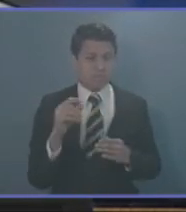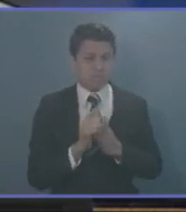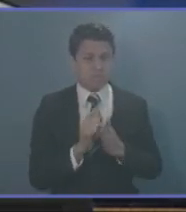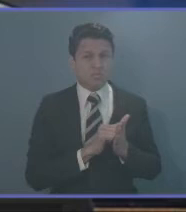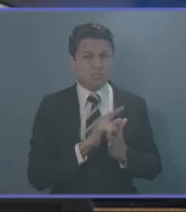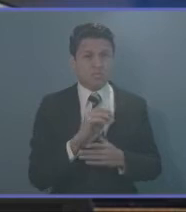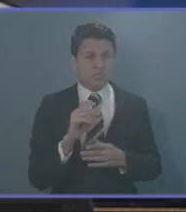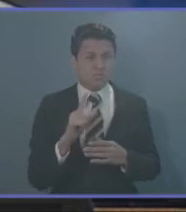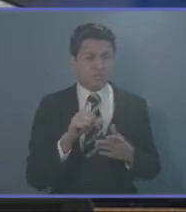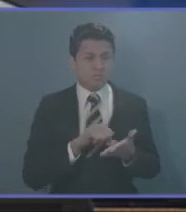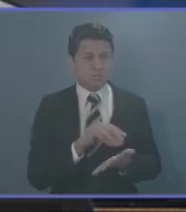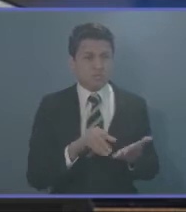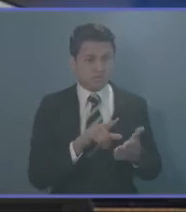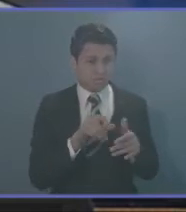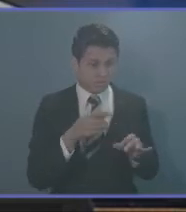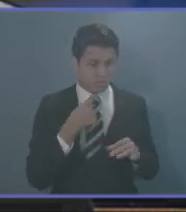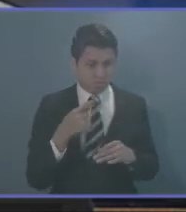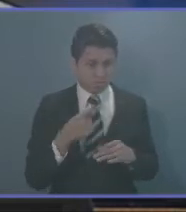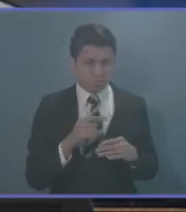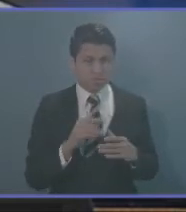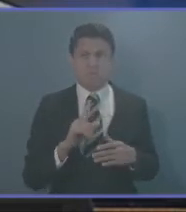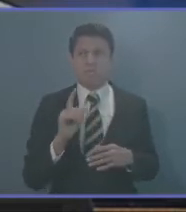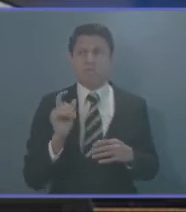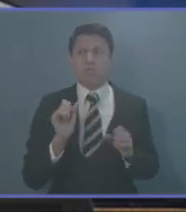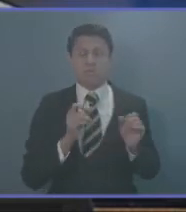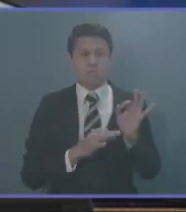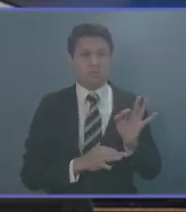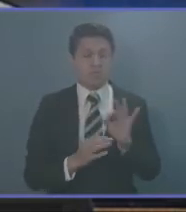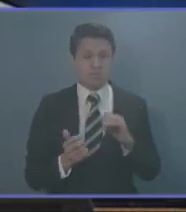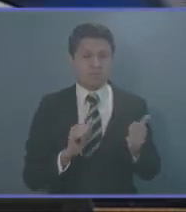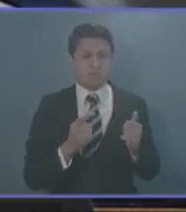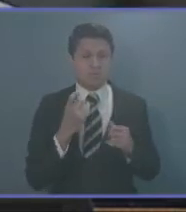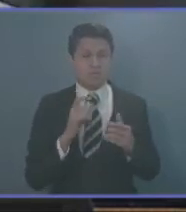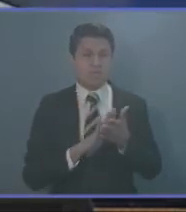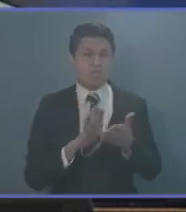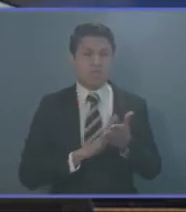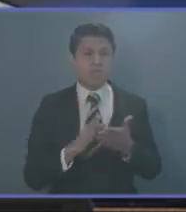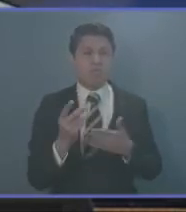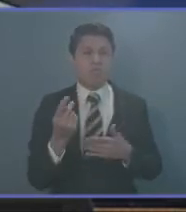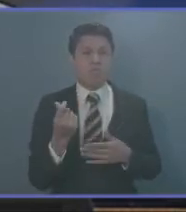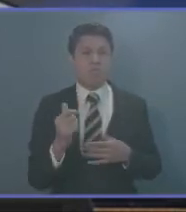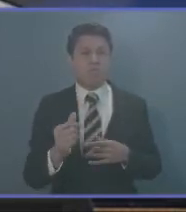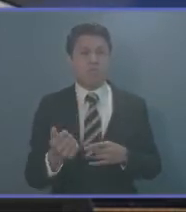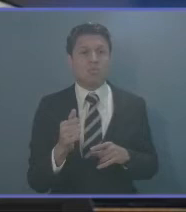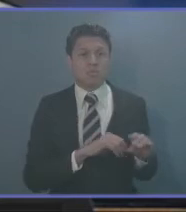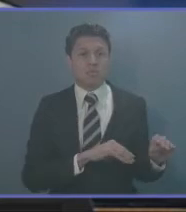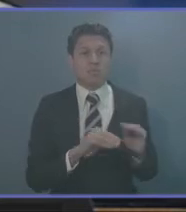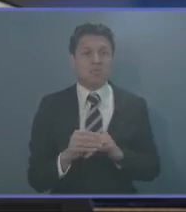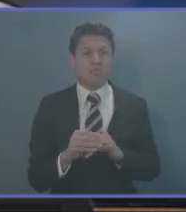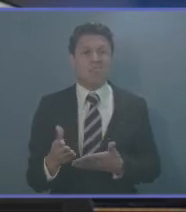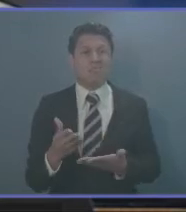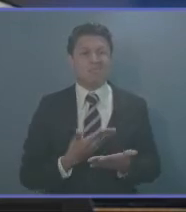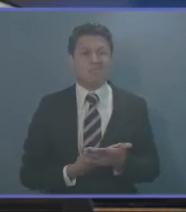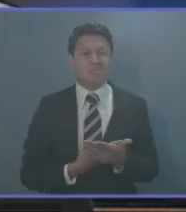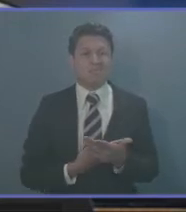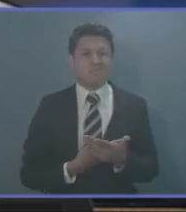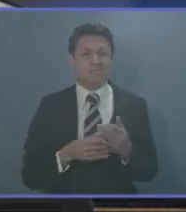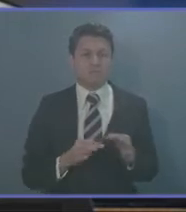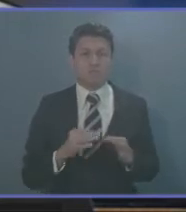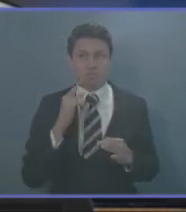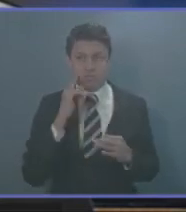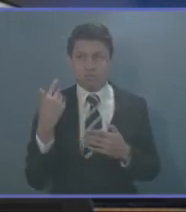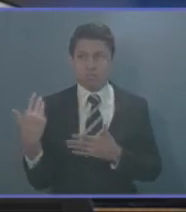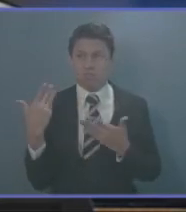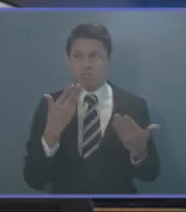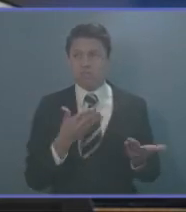Código Municipal. Podrá extenderse solvencia, no obstante estuvieran pendientes de resolución cualquier recurso o impugnación mediante caución